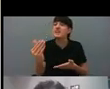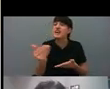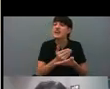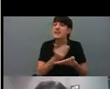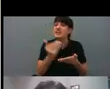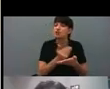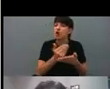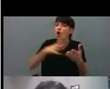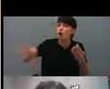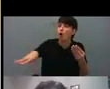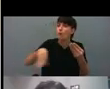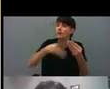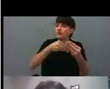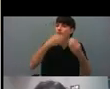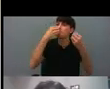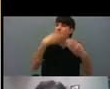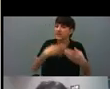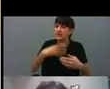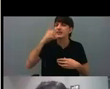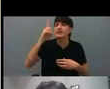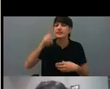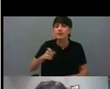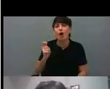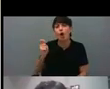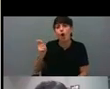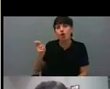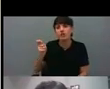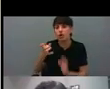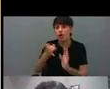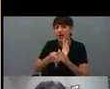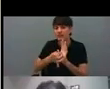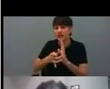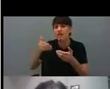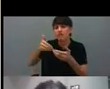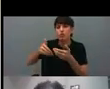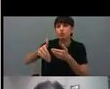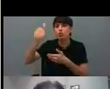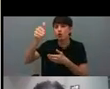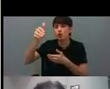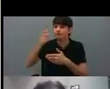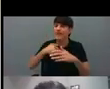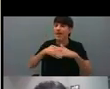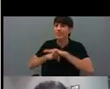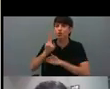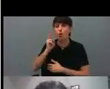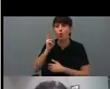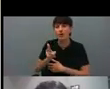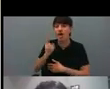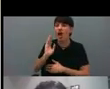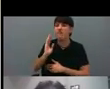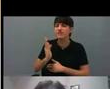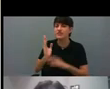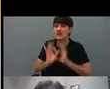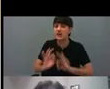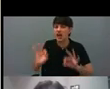y garantiza mi cotización para poder acceder en el futuro a una jubilación que no se vea penalizada por